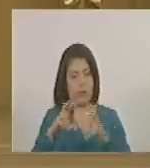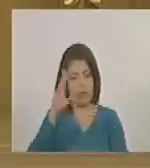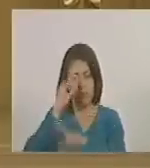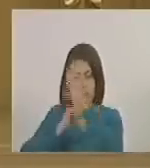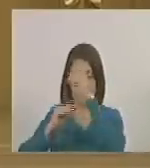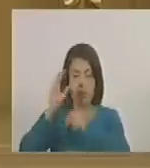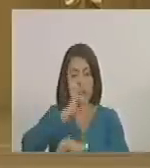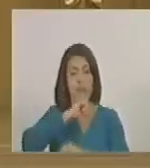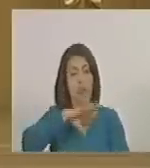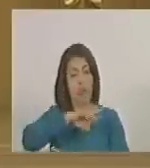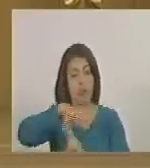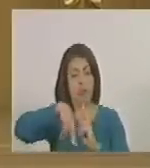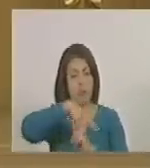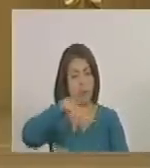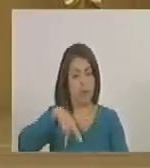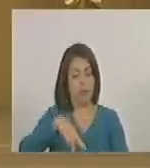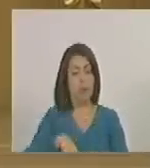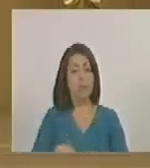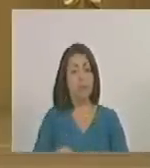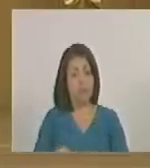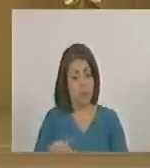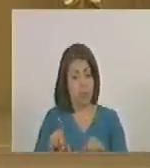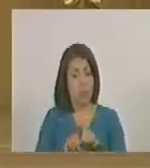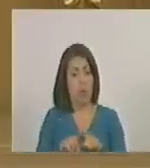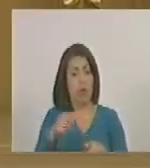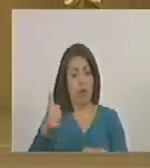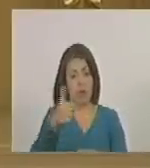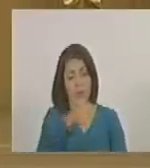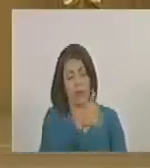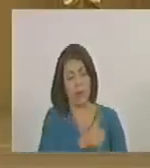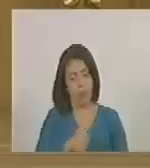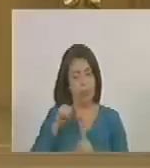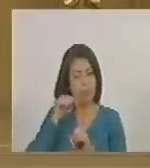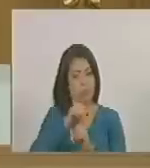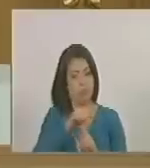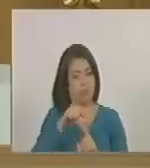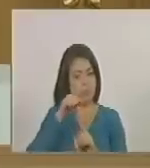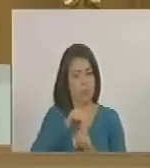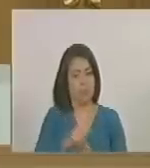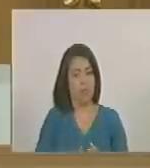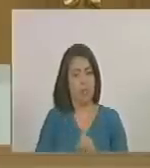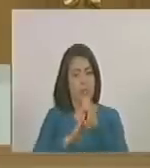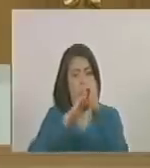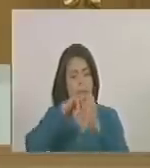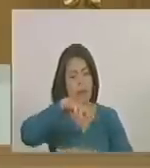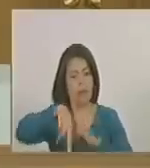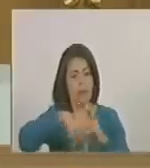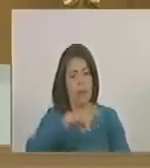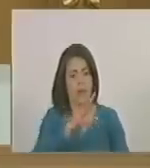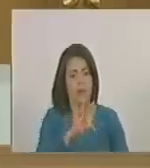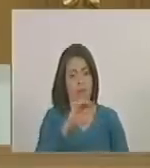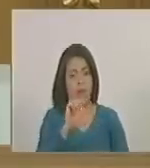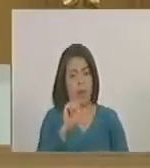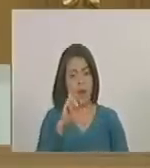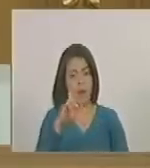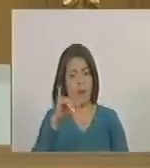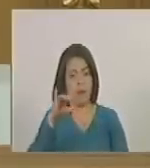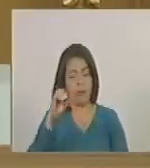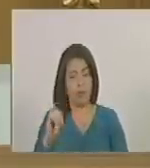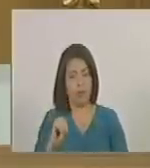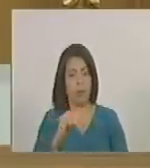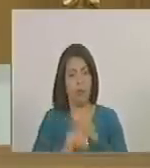conocimiento de historia revolucionaria, así como cada una de las luchas enarboladas por el líder revolucionario Fabricio Ojeda.